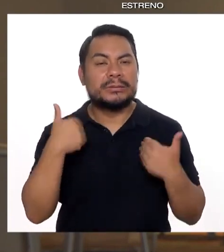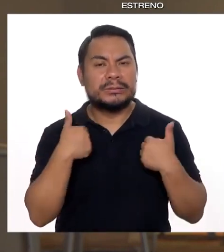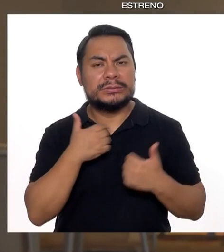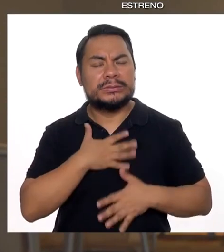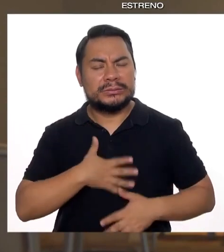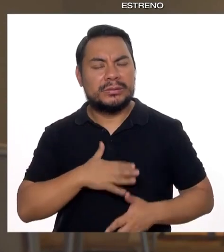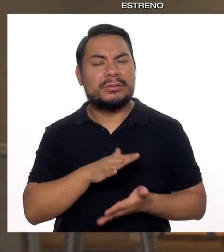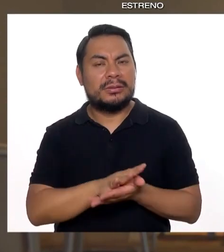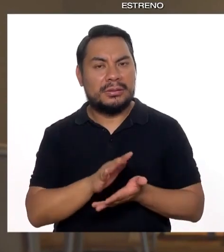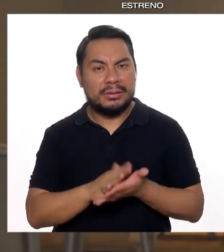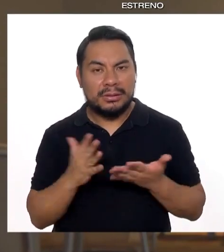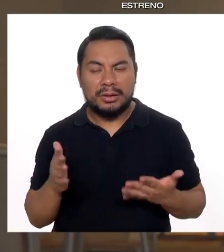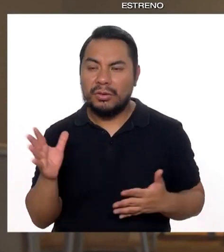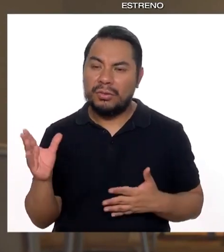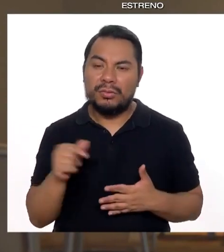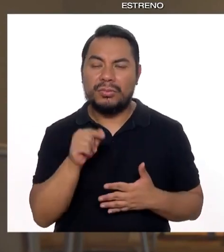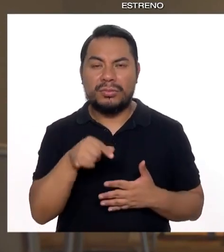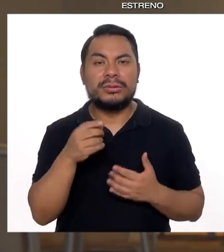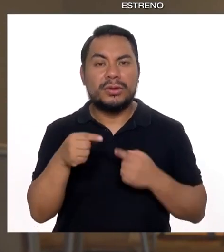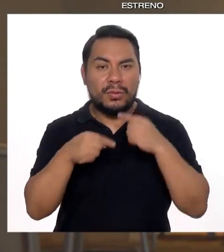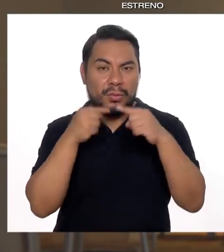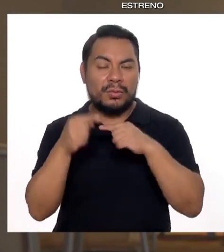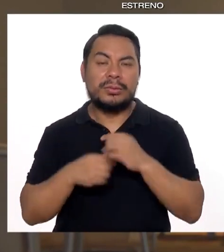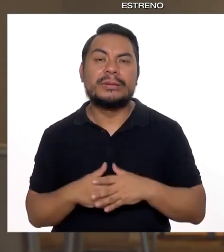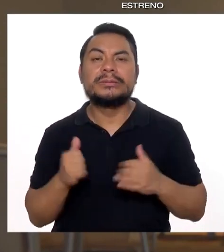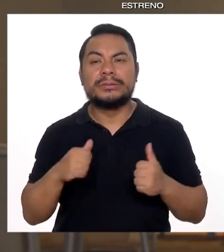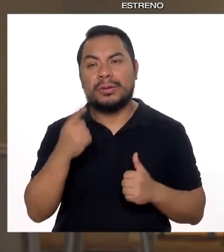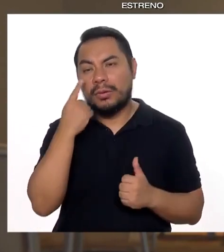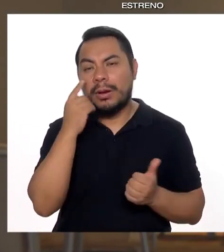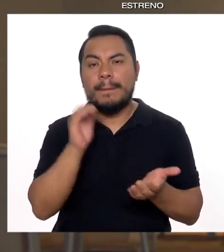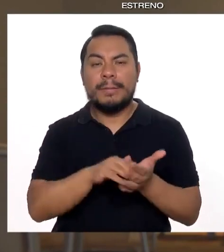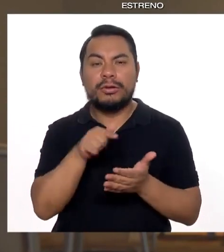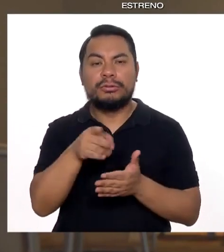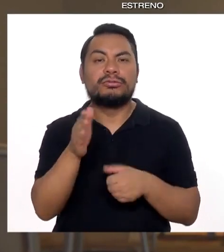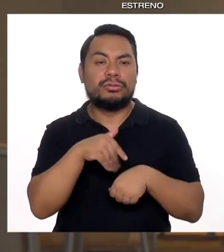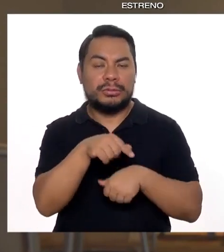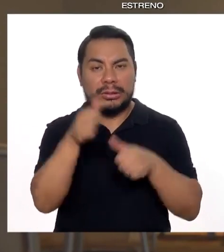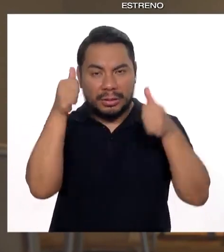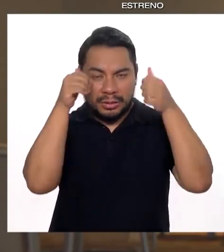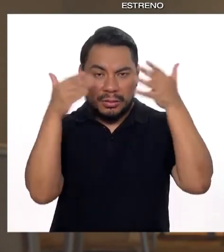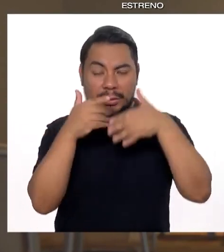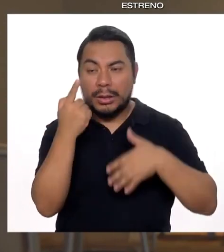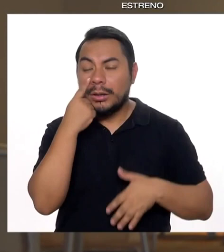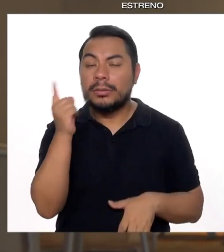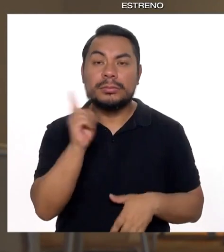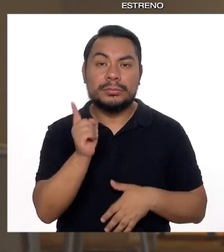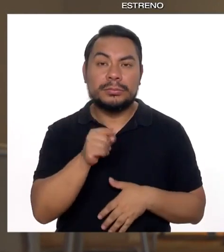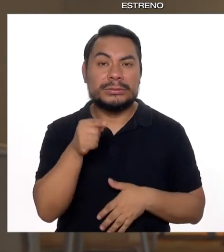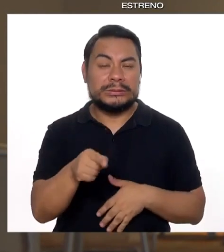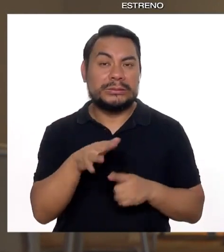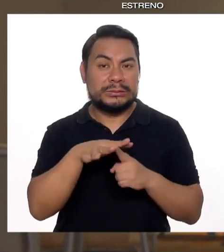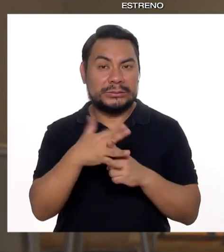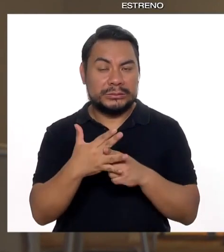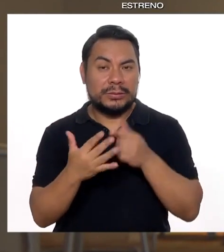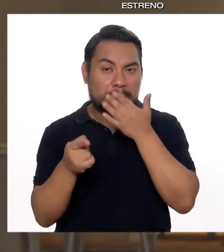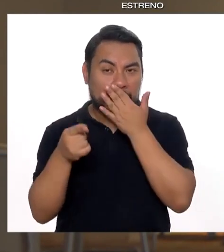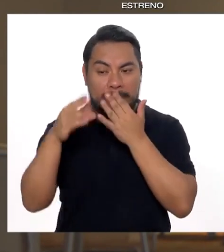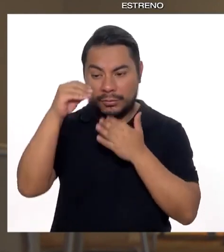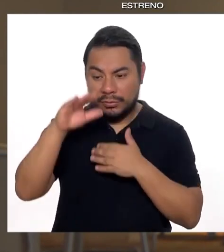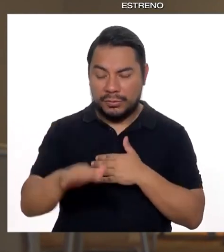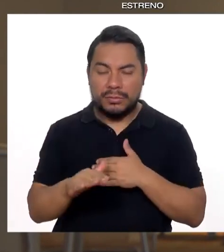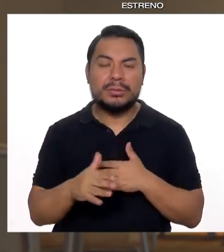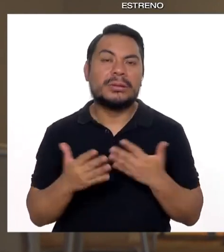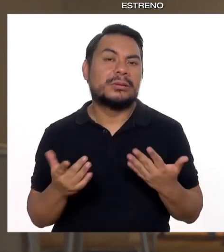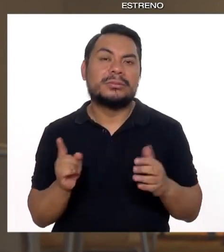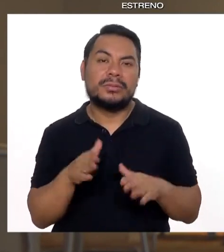se tranquilizan con todo esto que les estás contando y conocen más sobre el autismo, que si no conocen esta situación de un